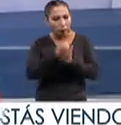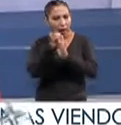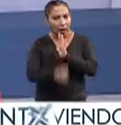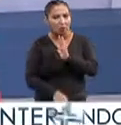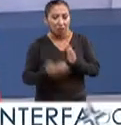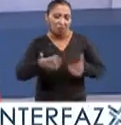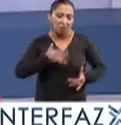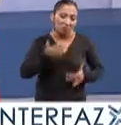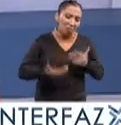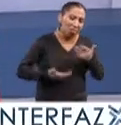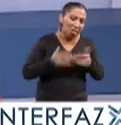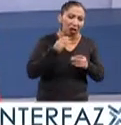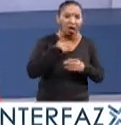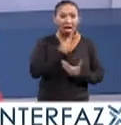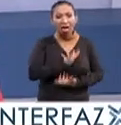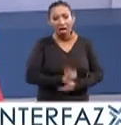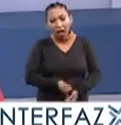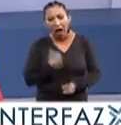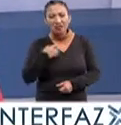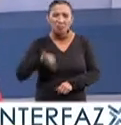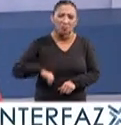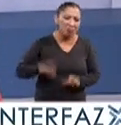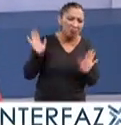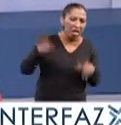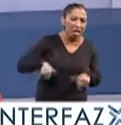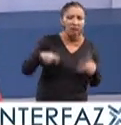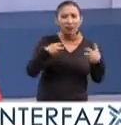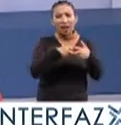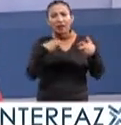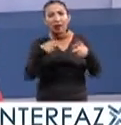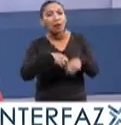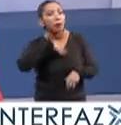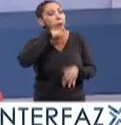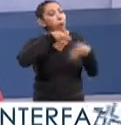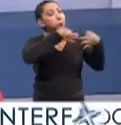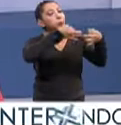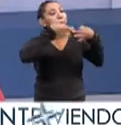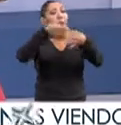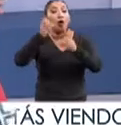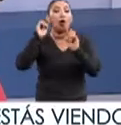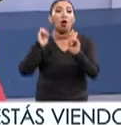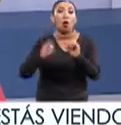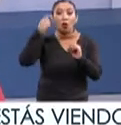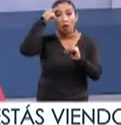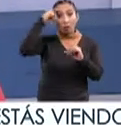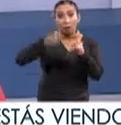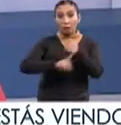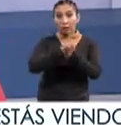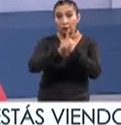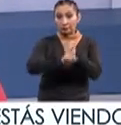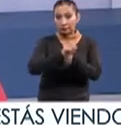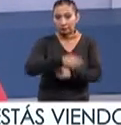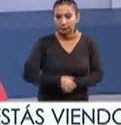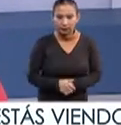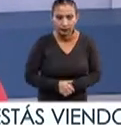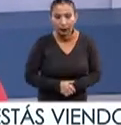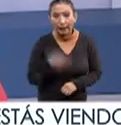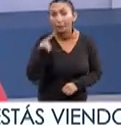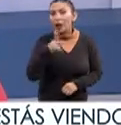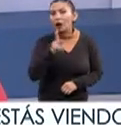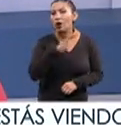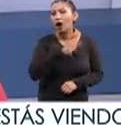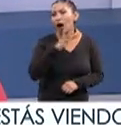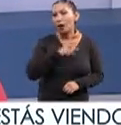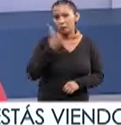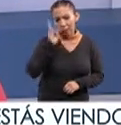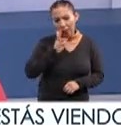poca motivación, el desinterés, el estrés, las distracciones o incluso los desequilibrios o trastornos. Sin embargo,